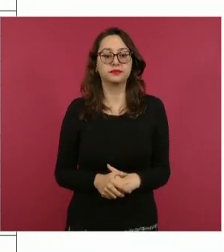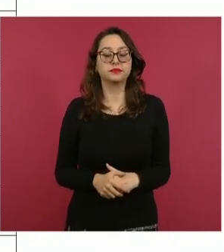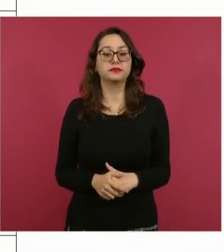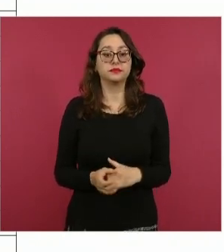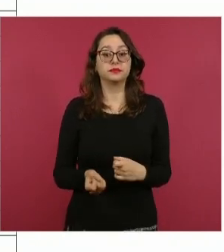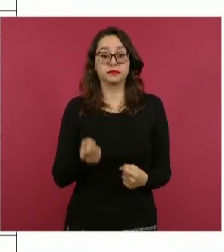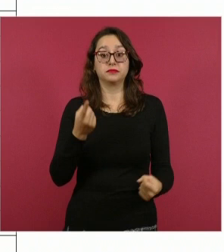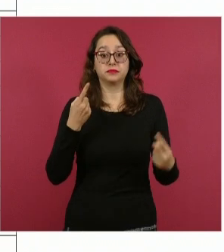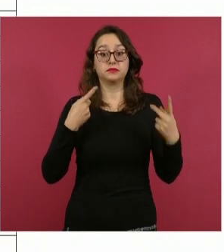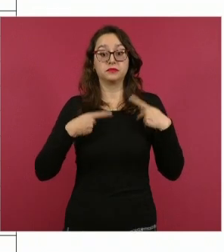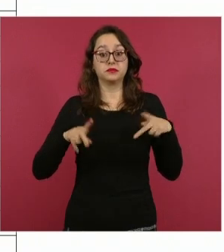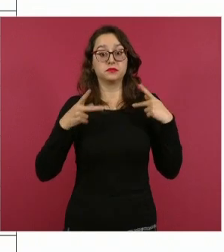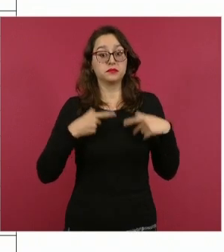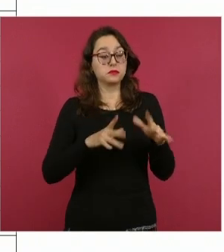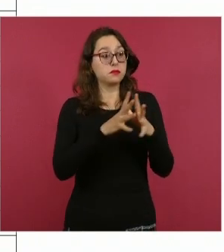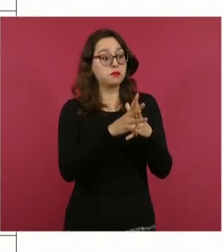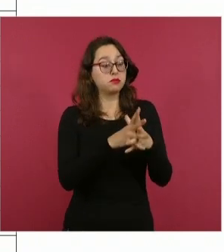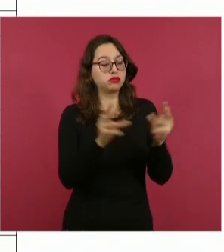desaparecidos